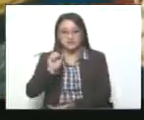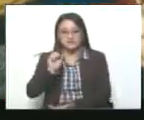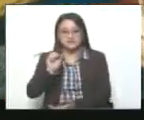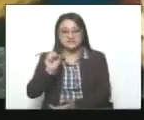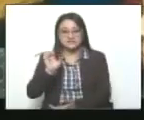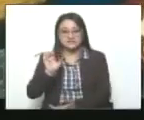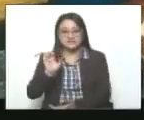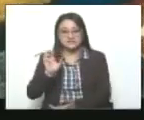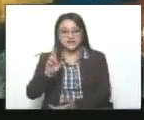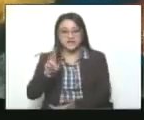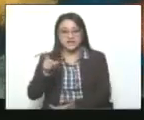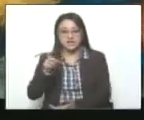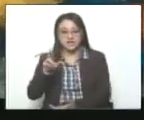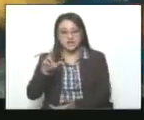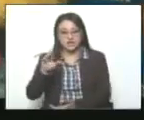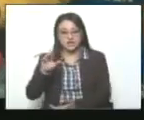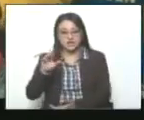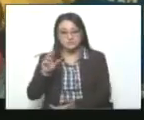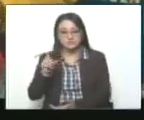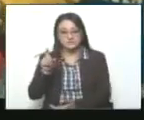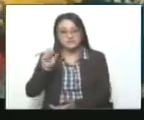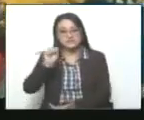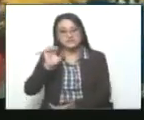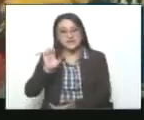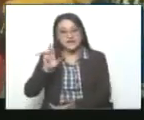Lotartaro. Sergio.